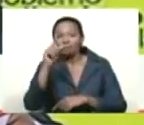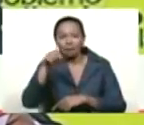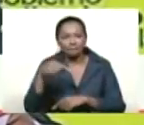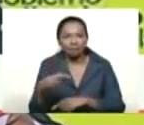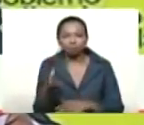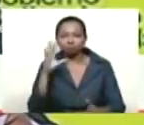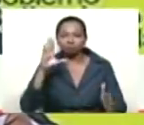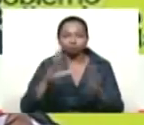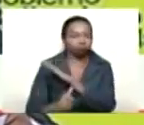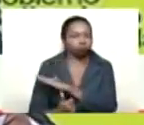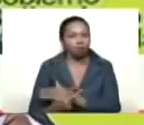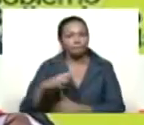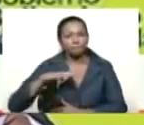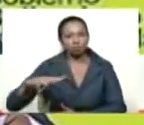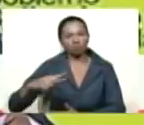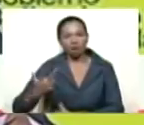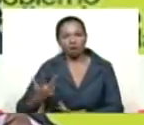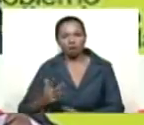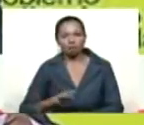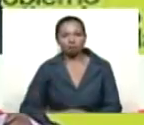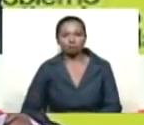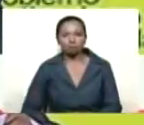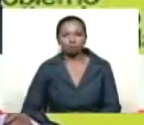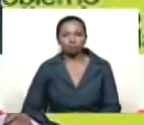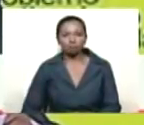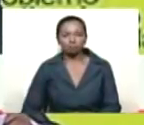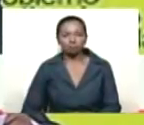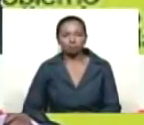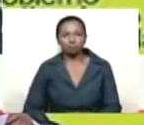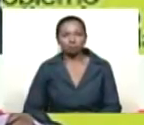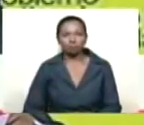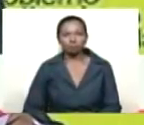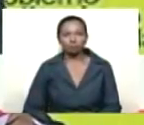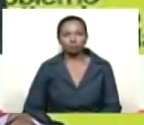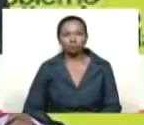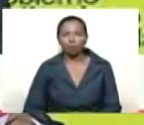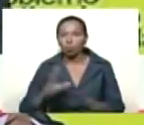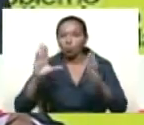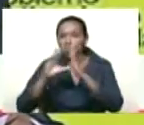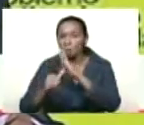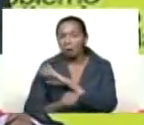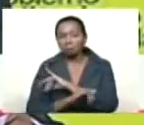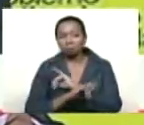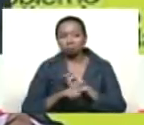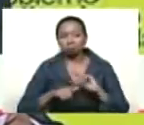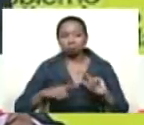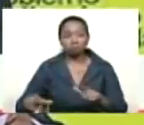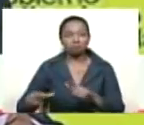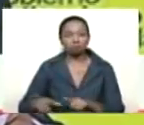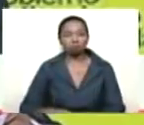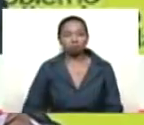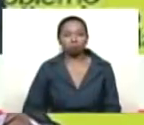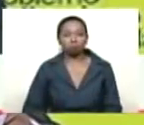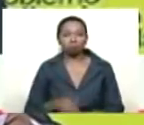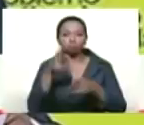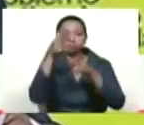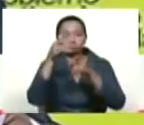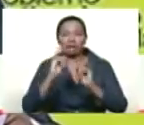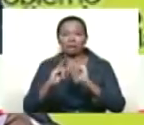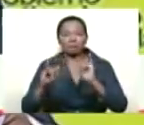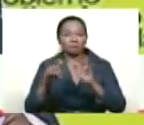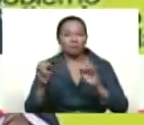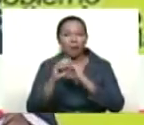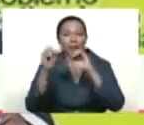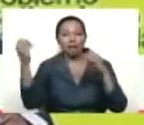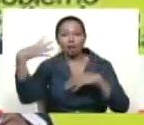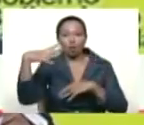nos los robaron en Portugal. Robado, pues, atraco, a plena luz del